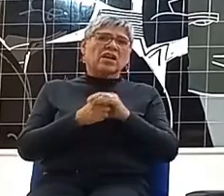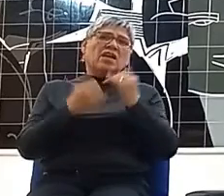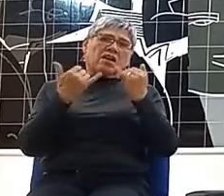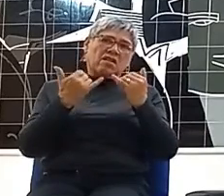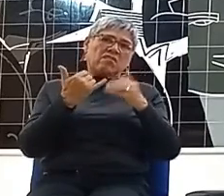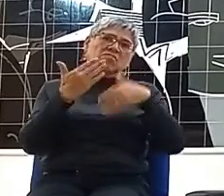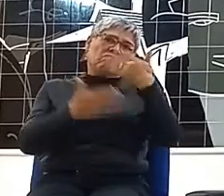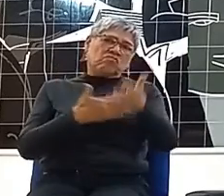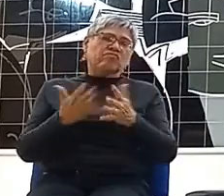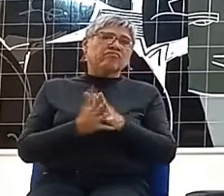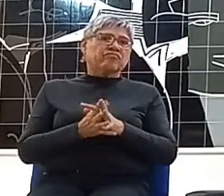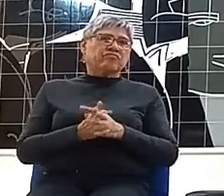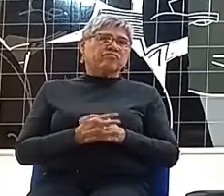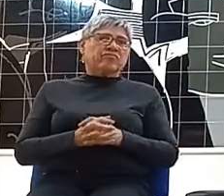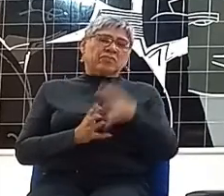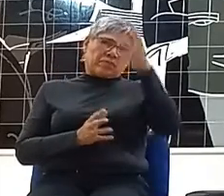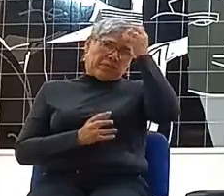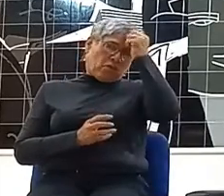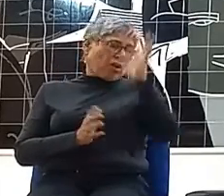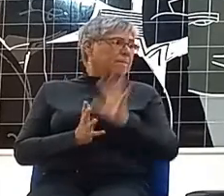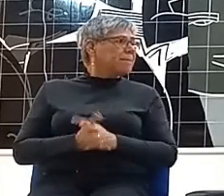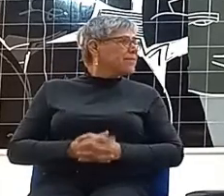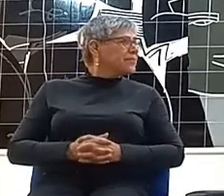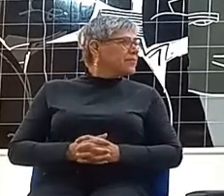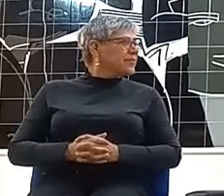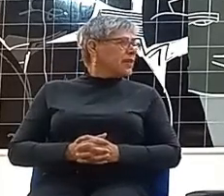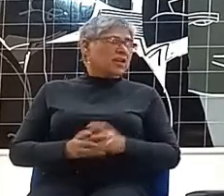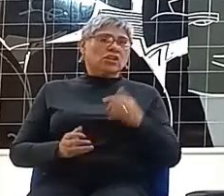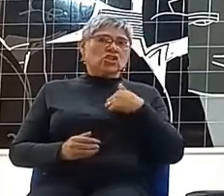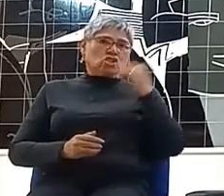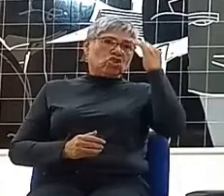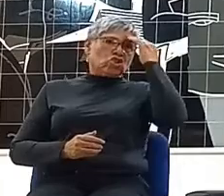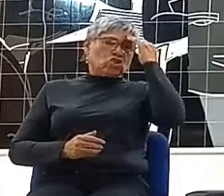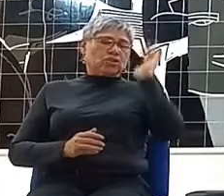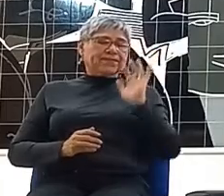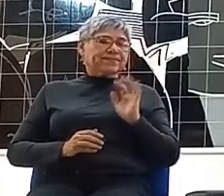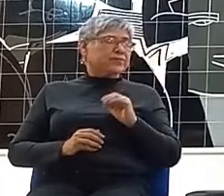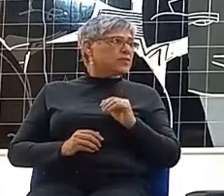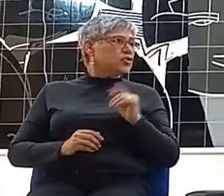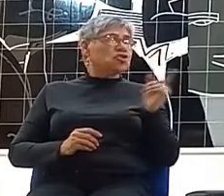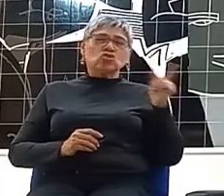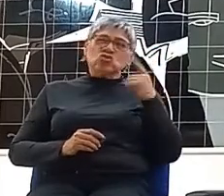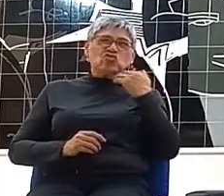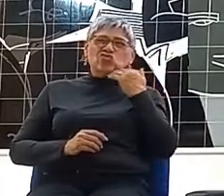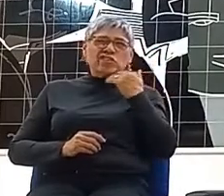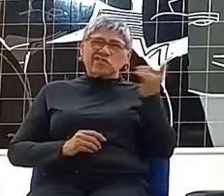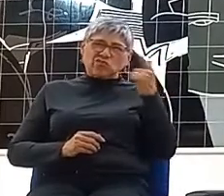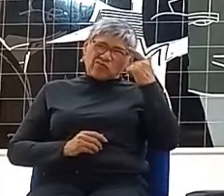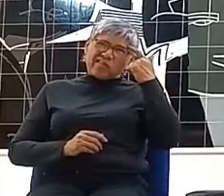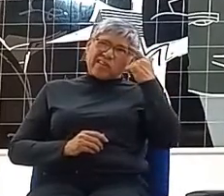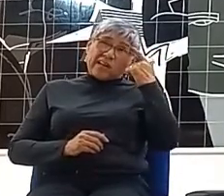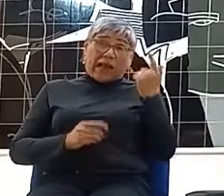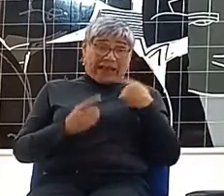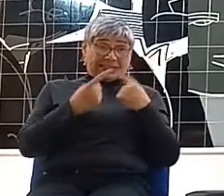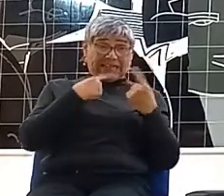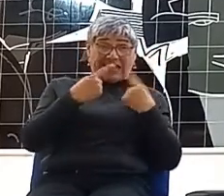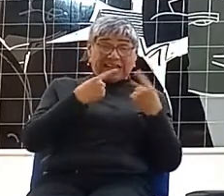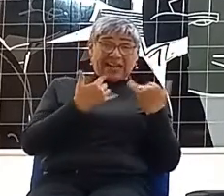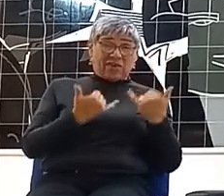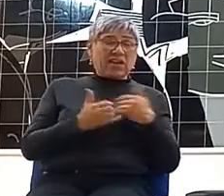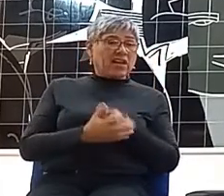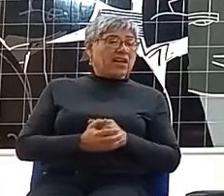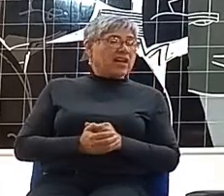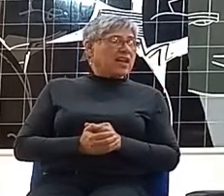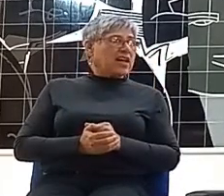la memoria. Claro que sí, y ahí habría que, sé que no te vas a perdonar si luego recuerdas esta charla, y es